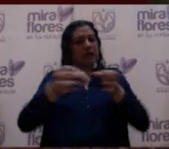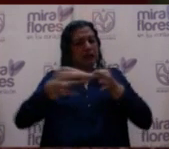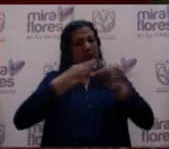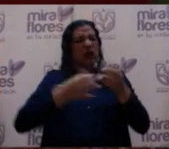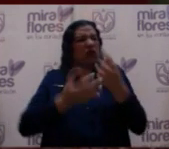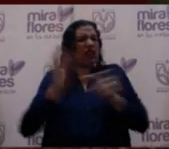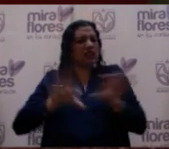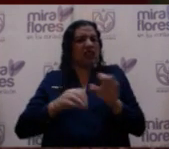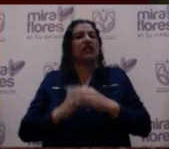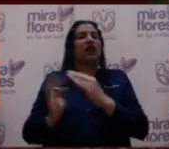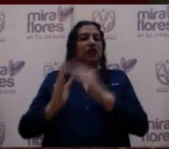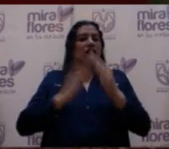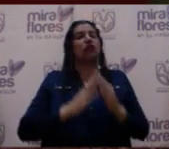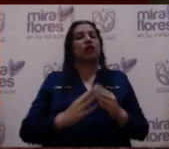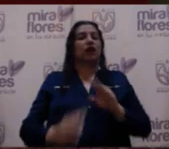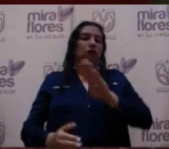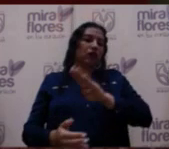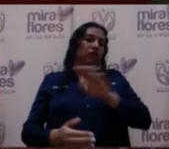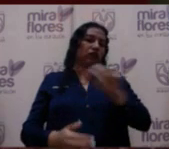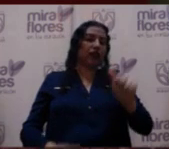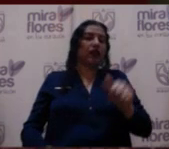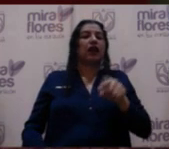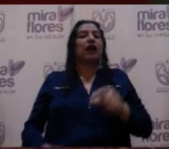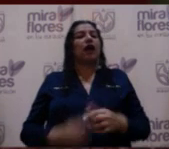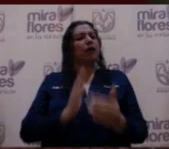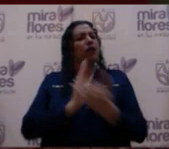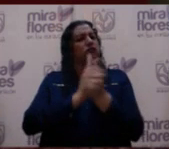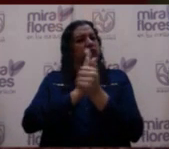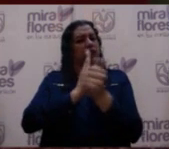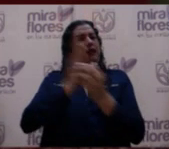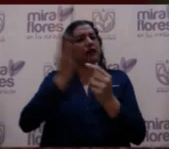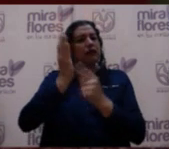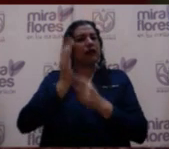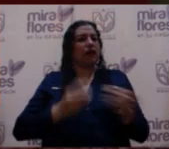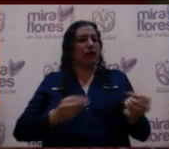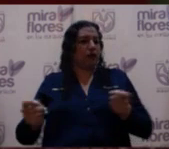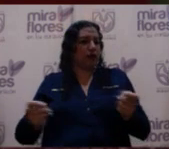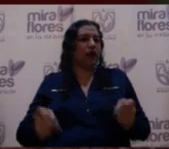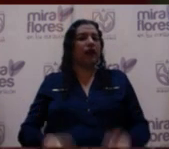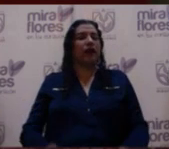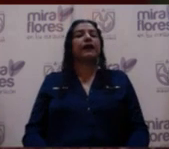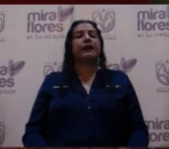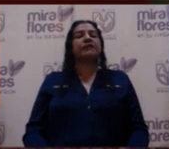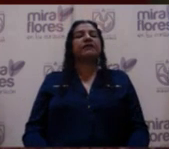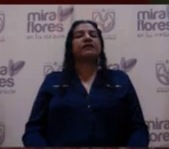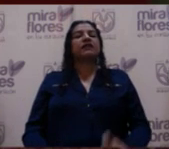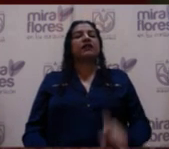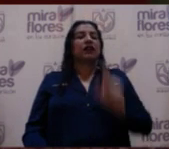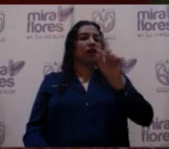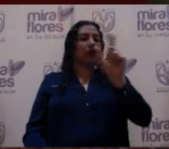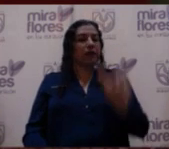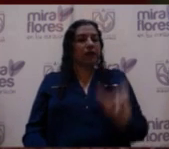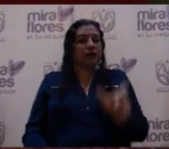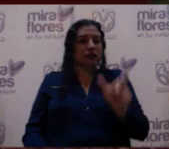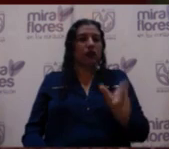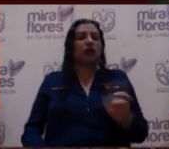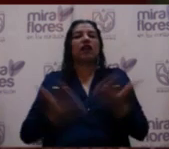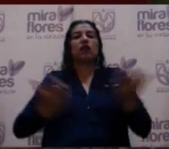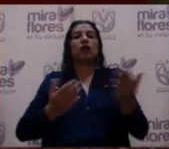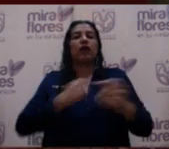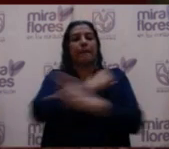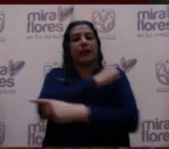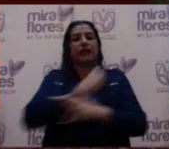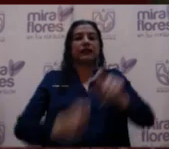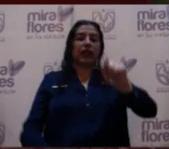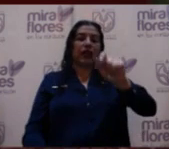Aires. Había un experto berlinés en temas de movilidad y una persona de Taiwán